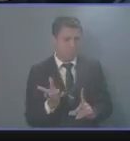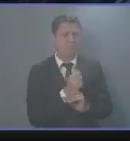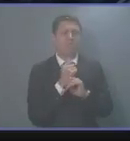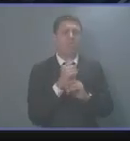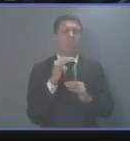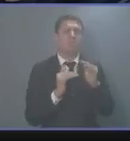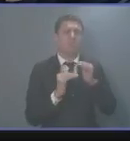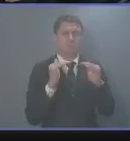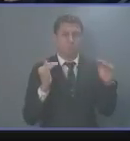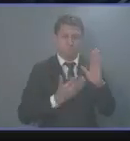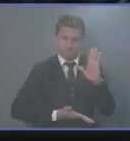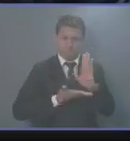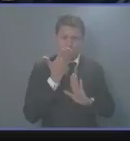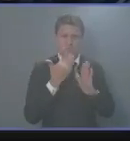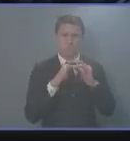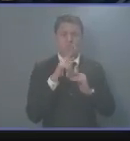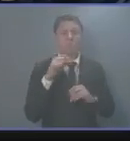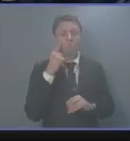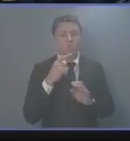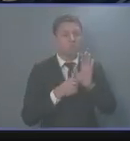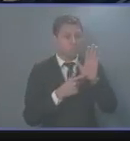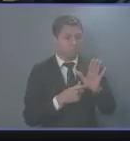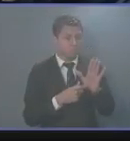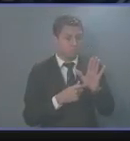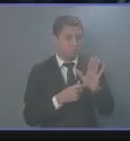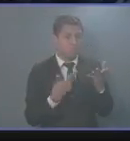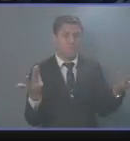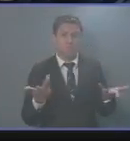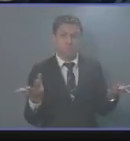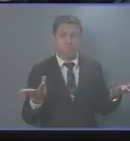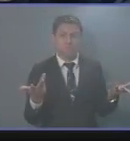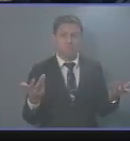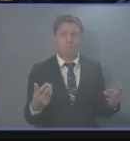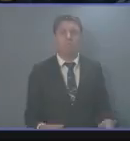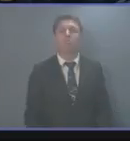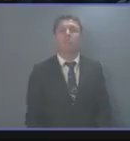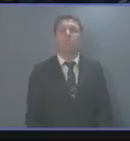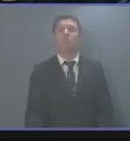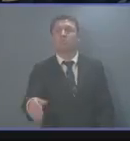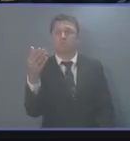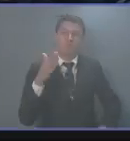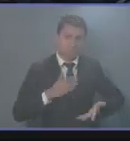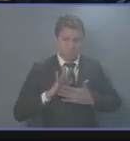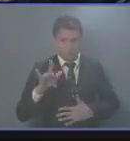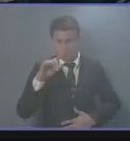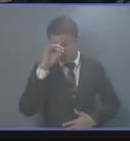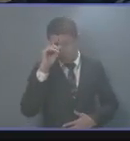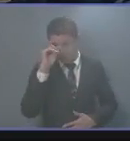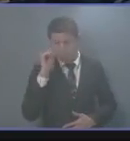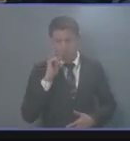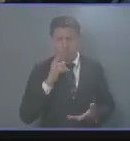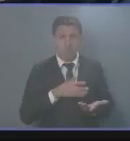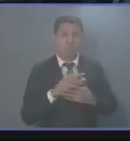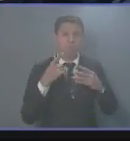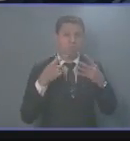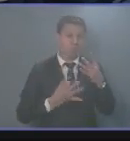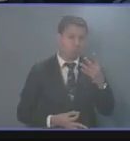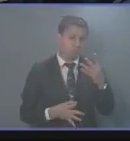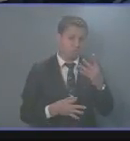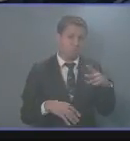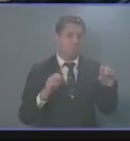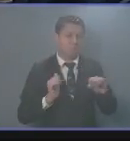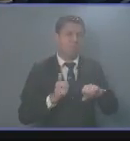fortalecer y que hoy en día se ven amenazados de ser excluidos de esa función que de acuerdo a ley